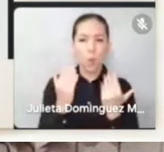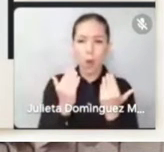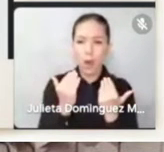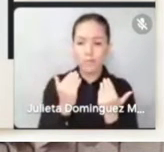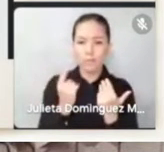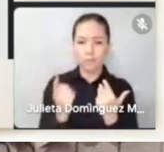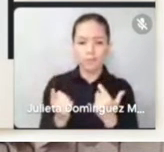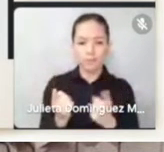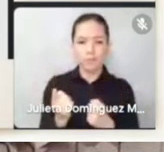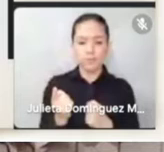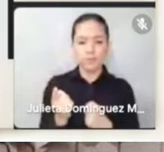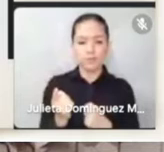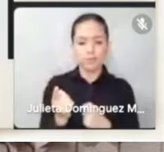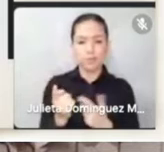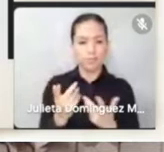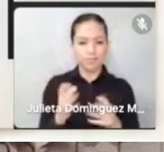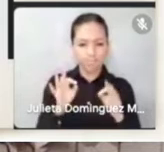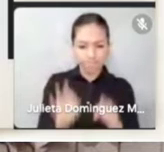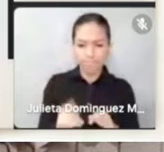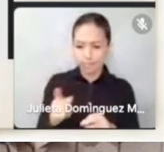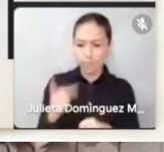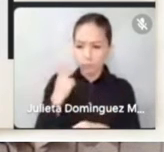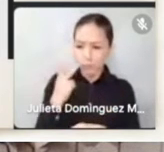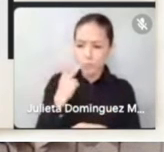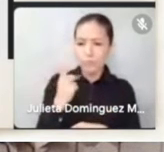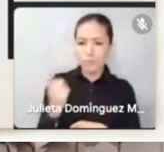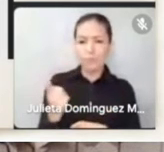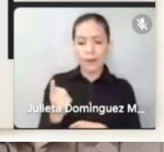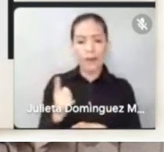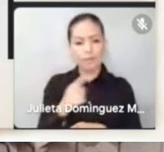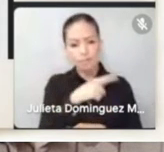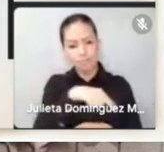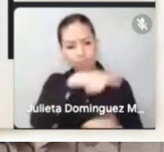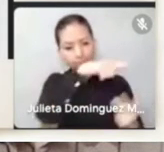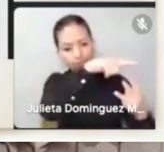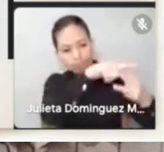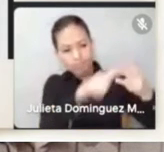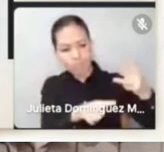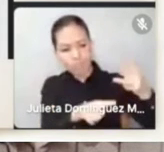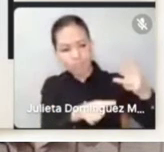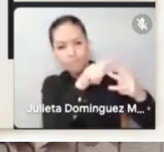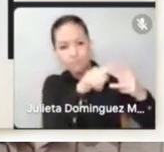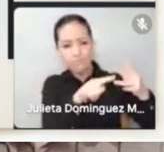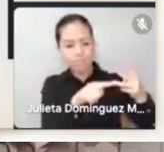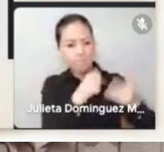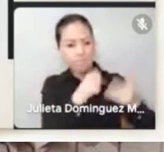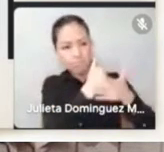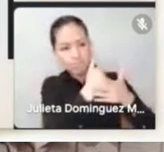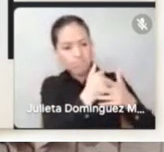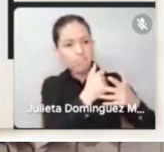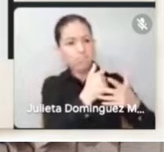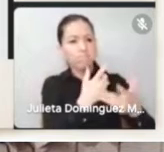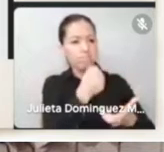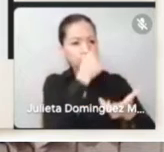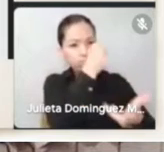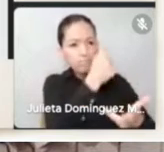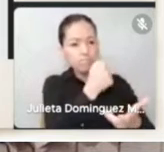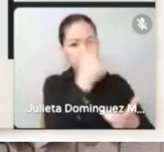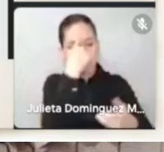se haya influido en la voluntad de los simpatizantes de estas candidaturas y la población en general para cambiar el sentido de su